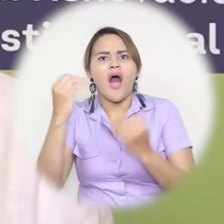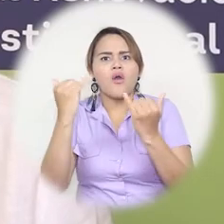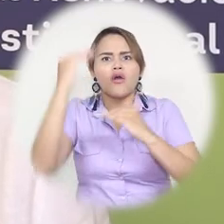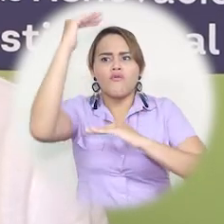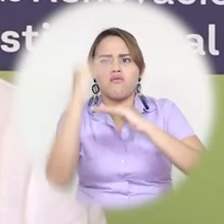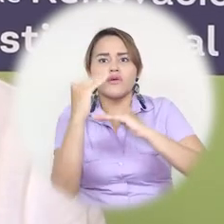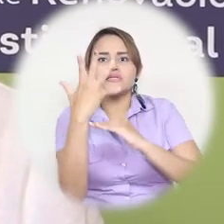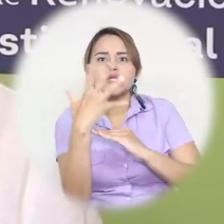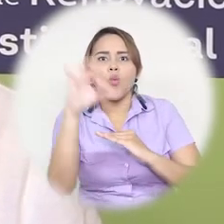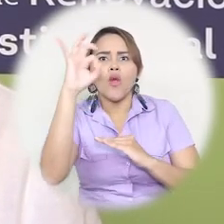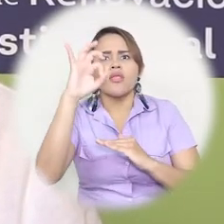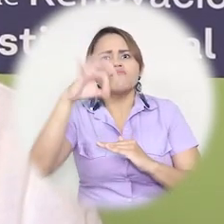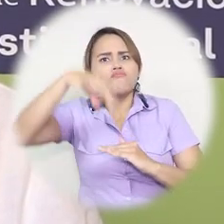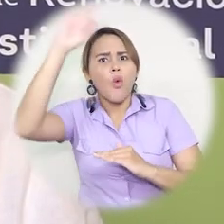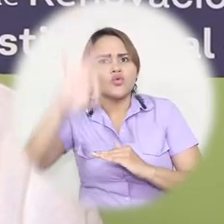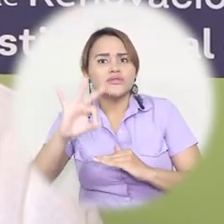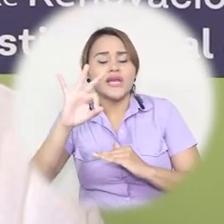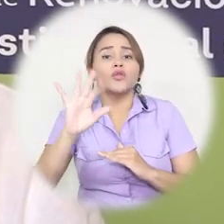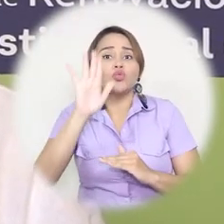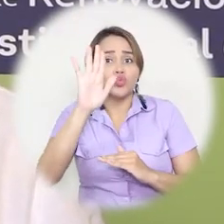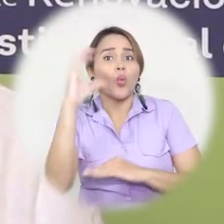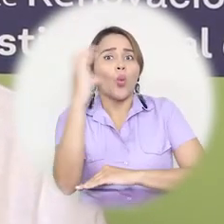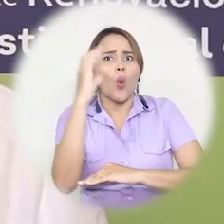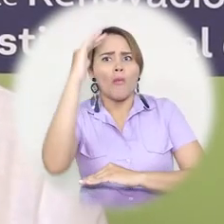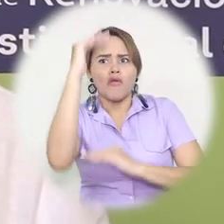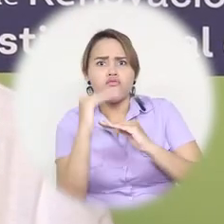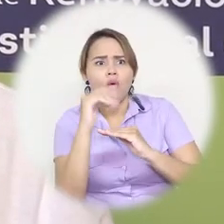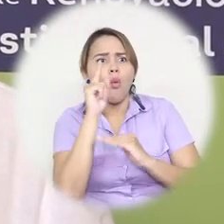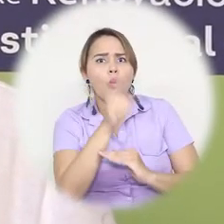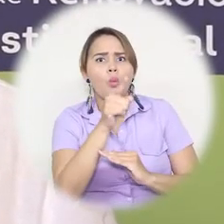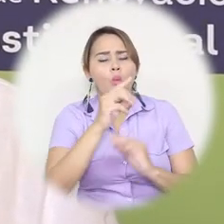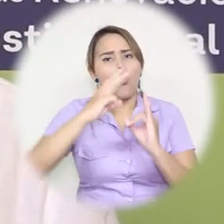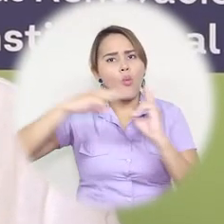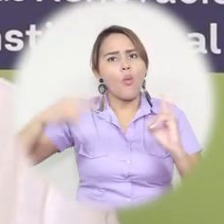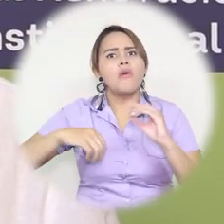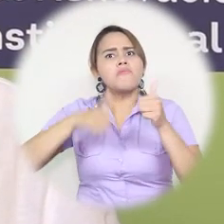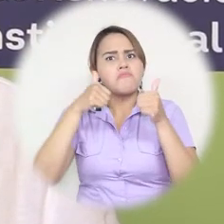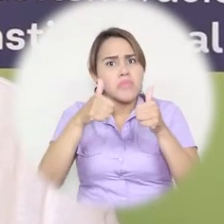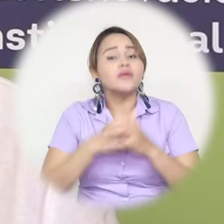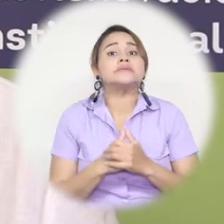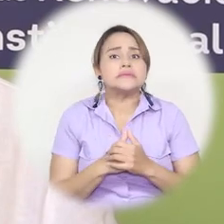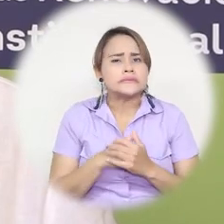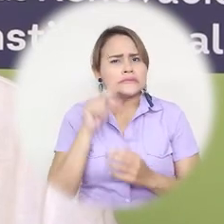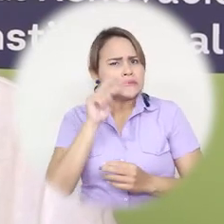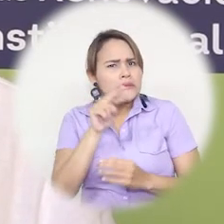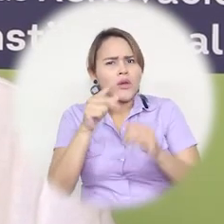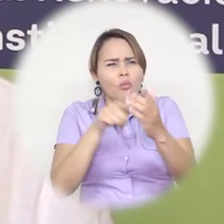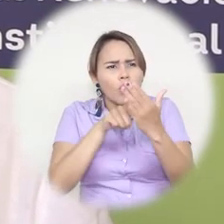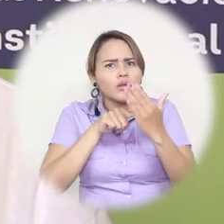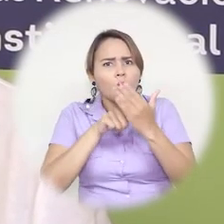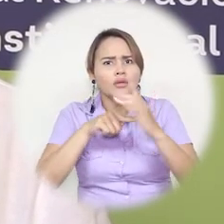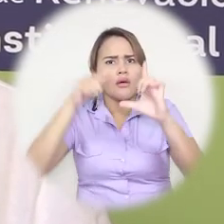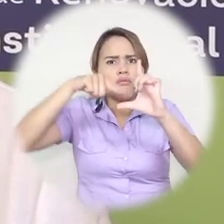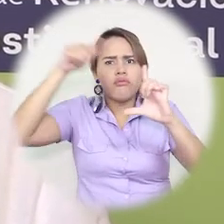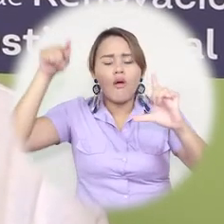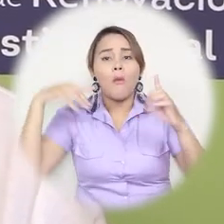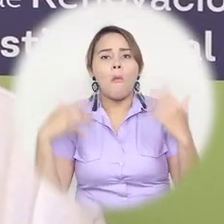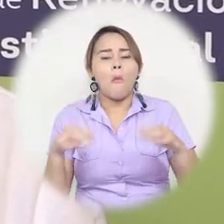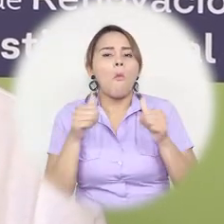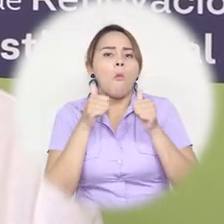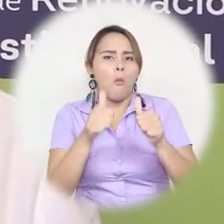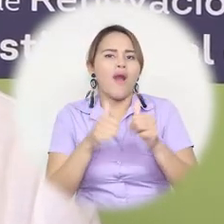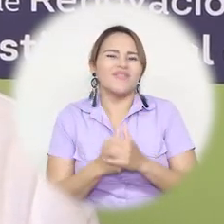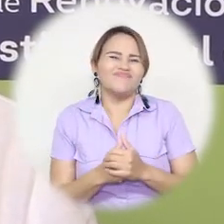cómo ha mejorado en las pruebas Saber Pro, por ejemplo. En 3 años, cómo se incrementó eso positivamente. O sea, todos los indicadores son muy